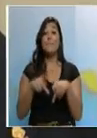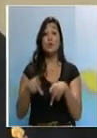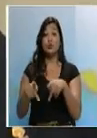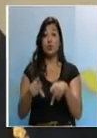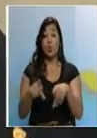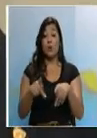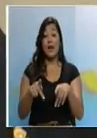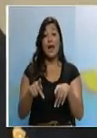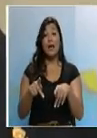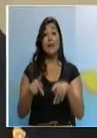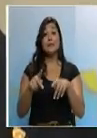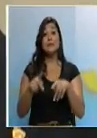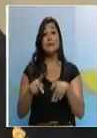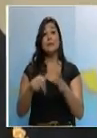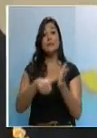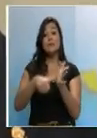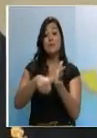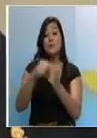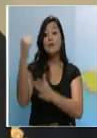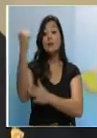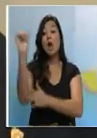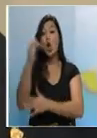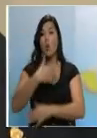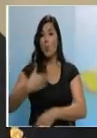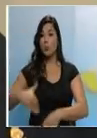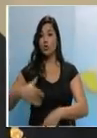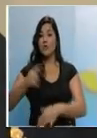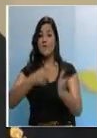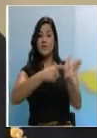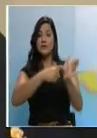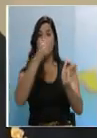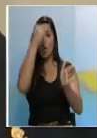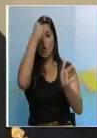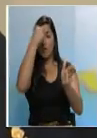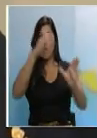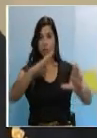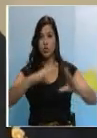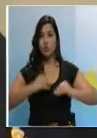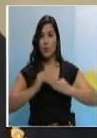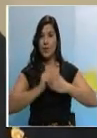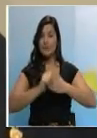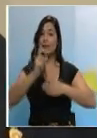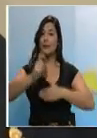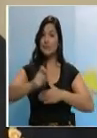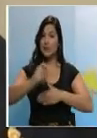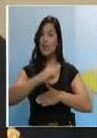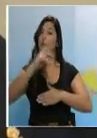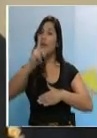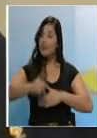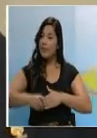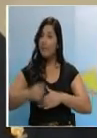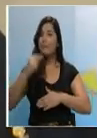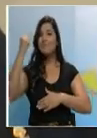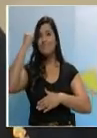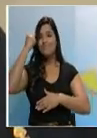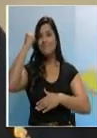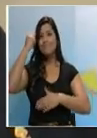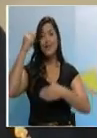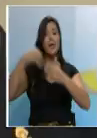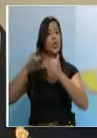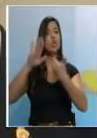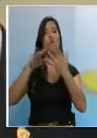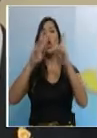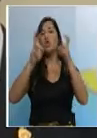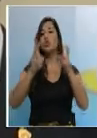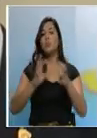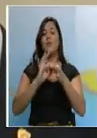debe exigirle al gobierno que asuma el liderazgo correspondiente y que ponga la carne en el asador en todos los temas